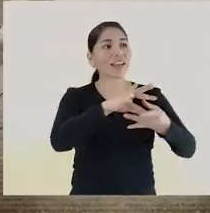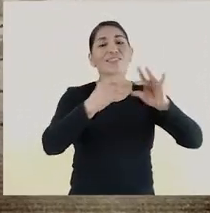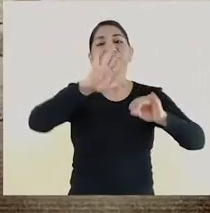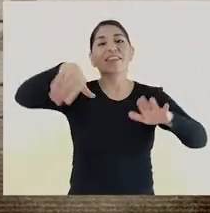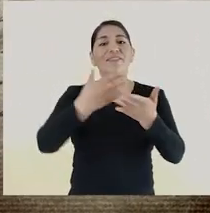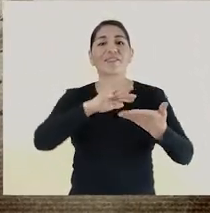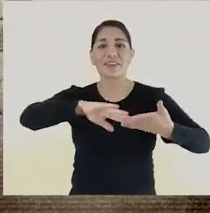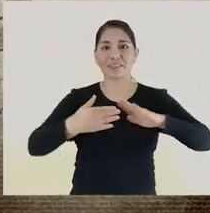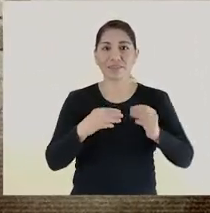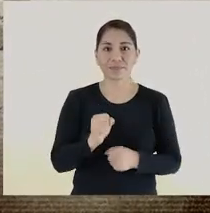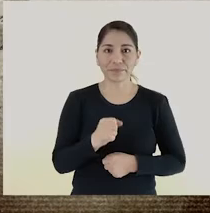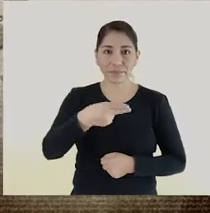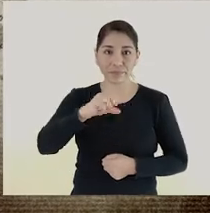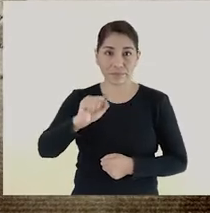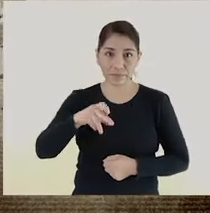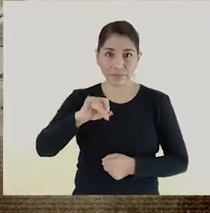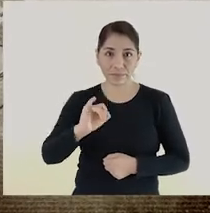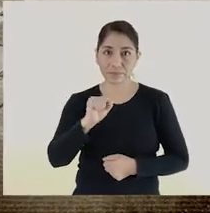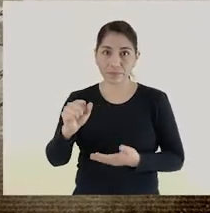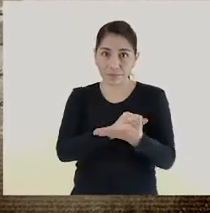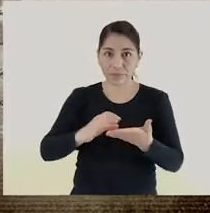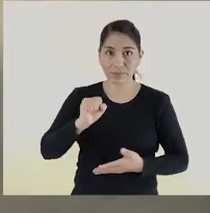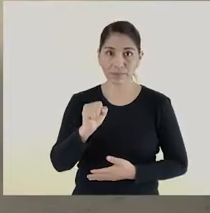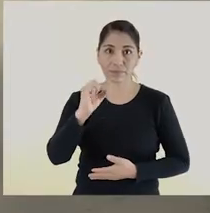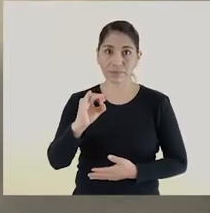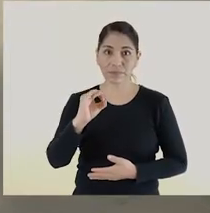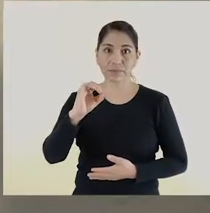el Hospicio de Santa Sofía sea un patrimonio de la ciudad.